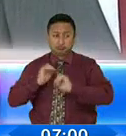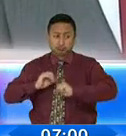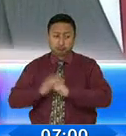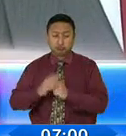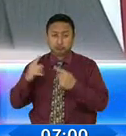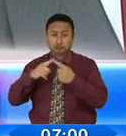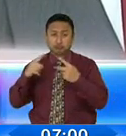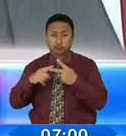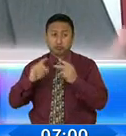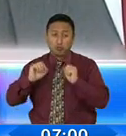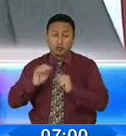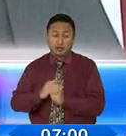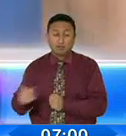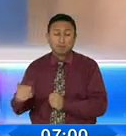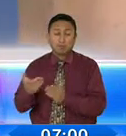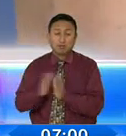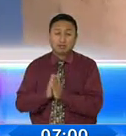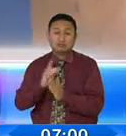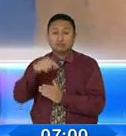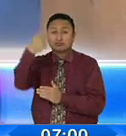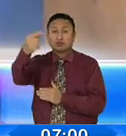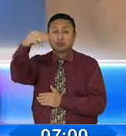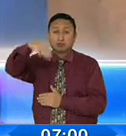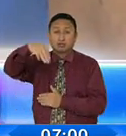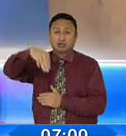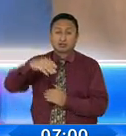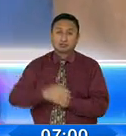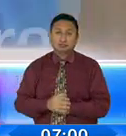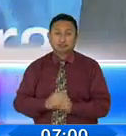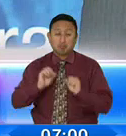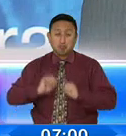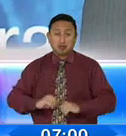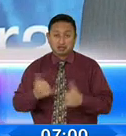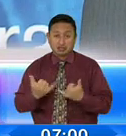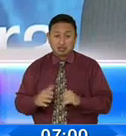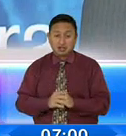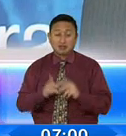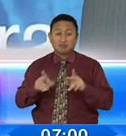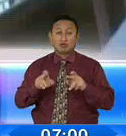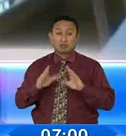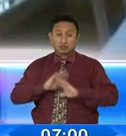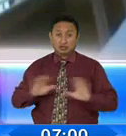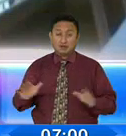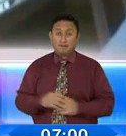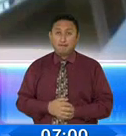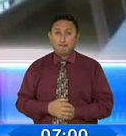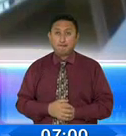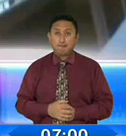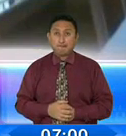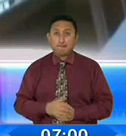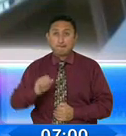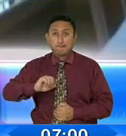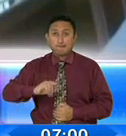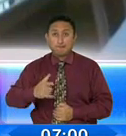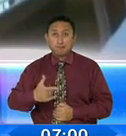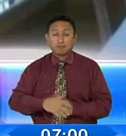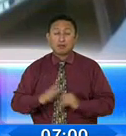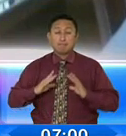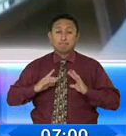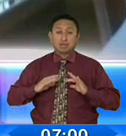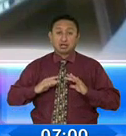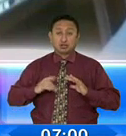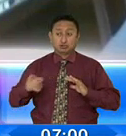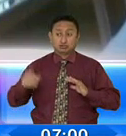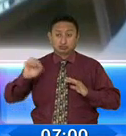podría aplicar hasta el próximo martes, una vez que culminó su licencia. Extender el plazo de sus vacaciones, que todavía tiene tiempo